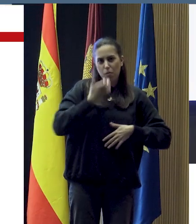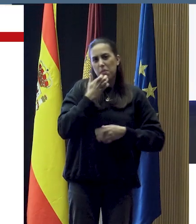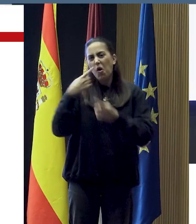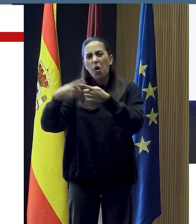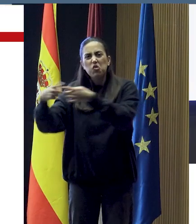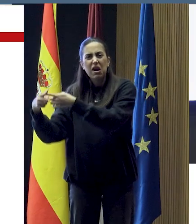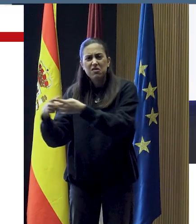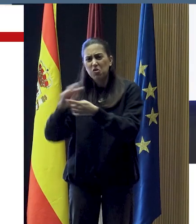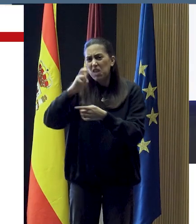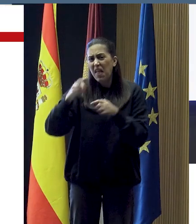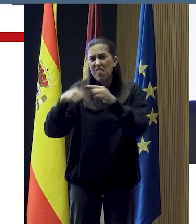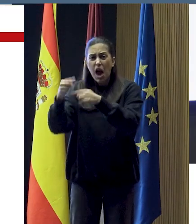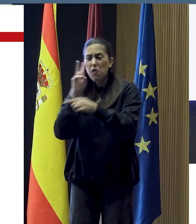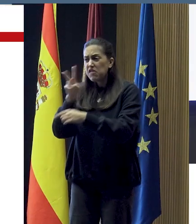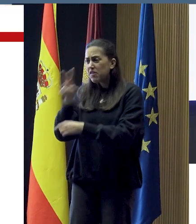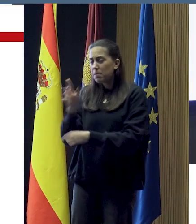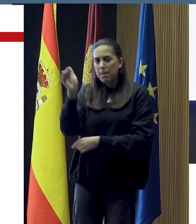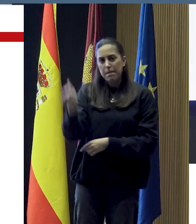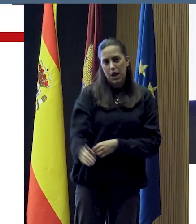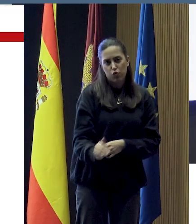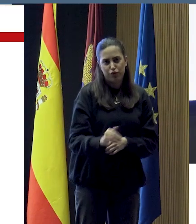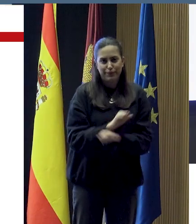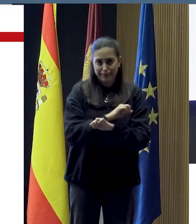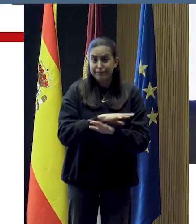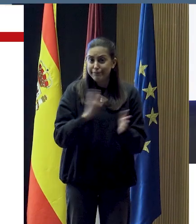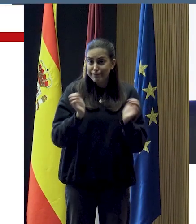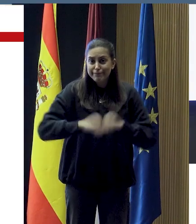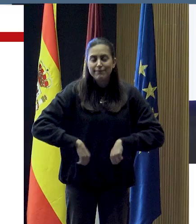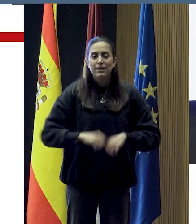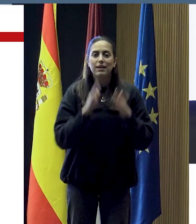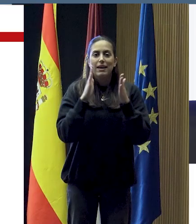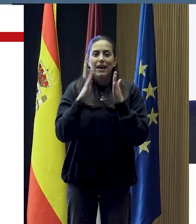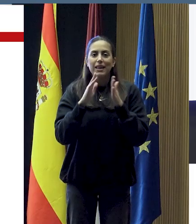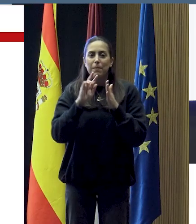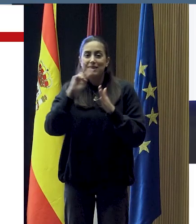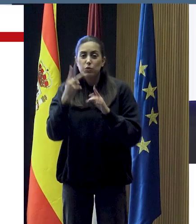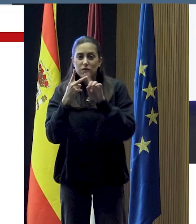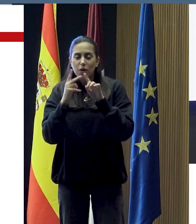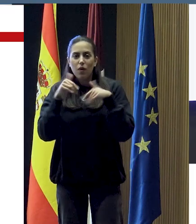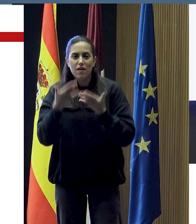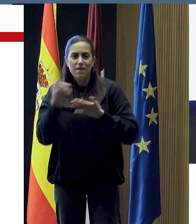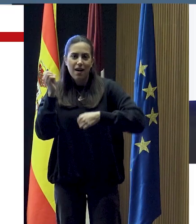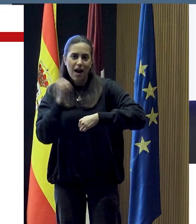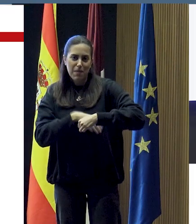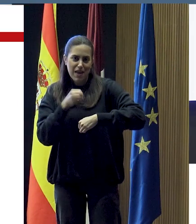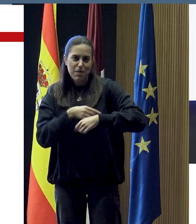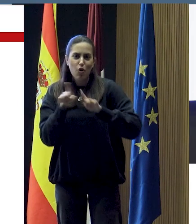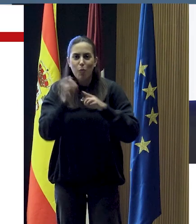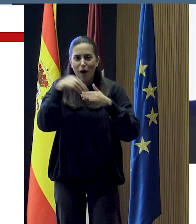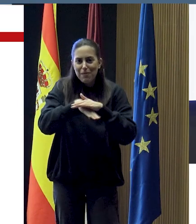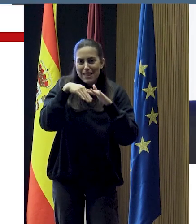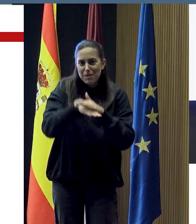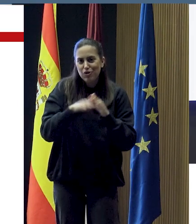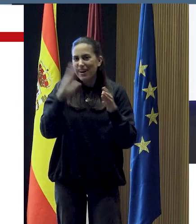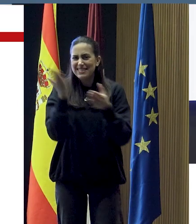que vemos a diario. ¿De acuerdo? La siguiente etapa sería el almacenamiento. Lo tengo que guardar como si fuese un